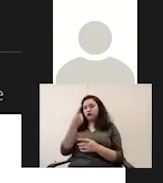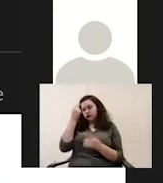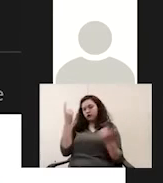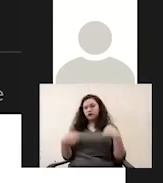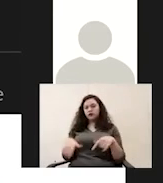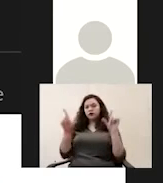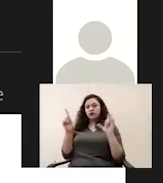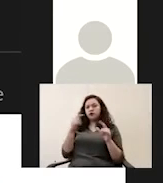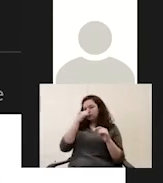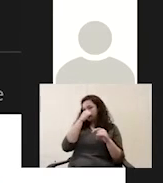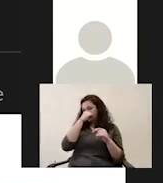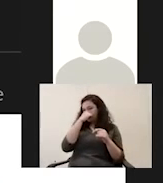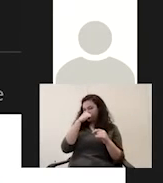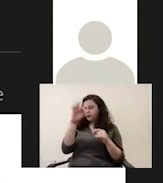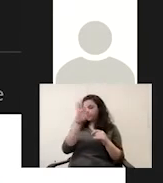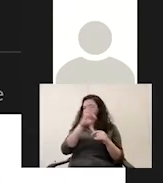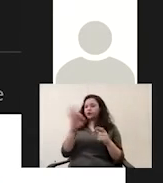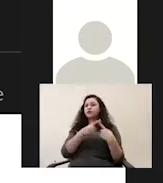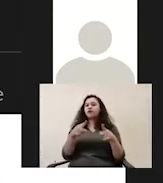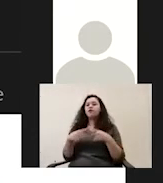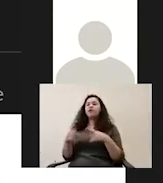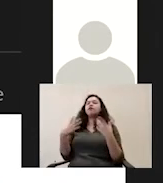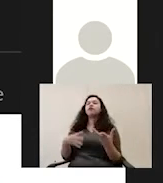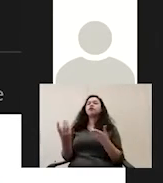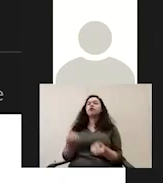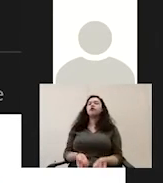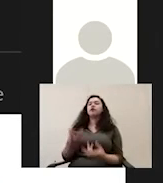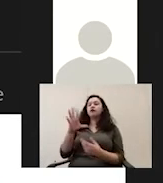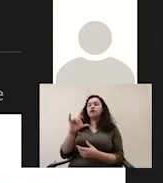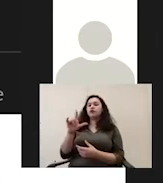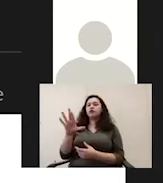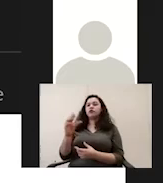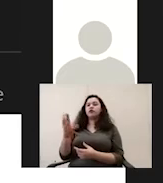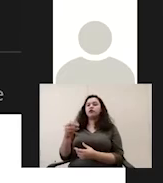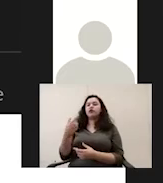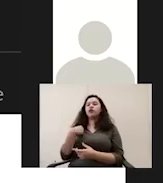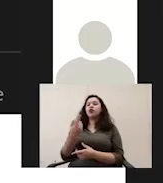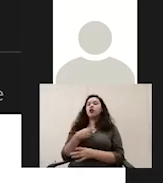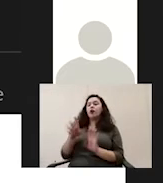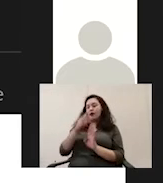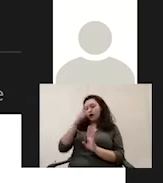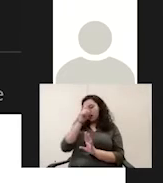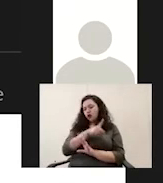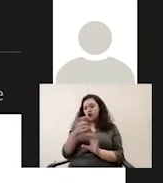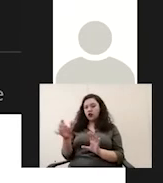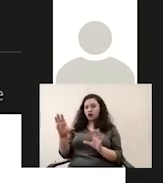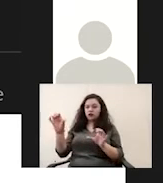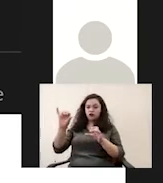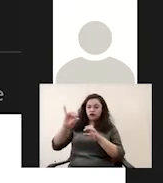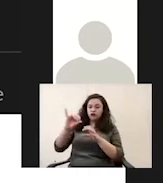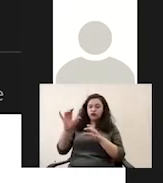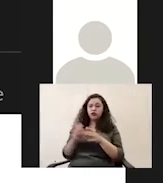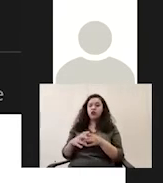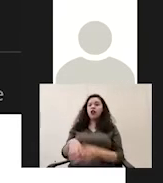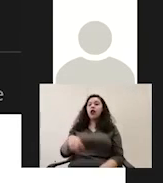de distintos porcentajes y la concentración a la que tendrían que hacer las diluciones. Como nota,